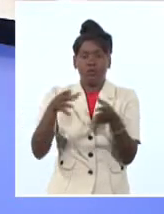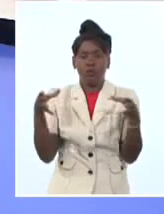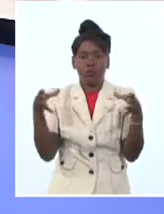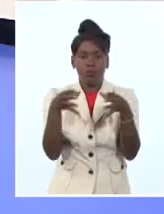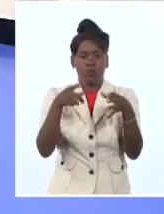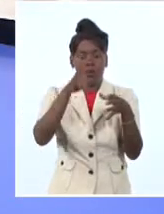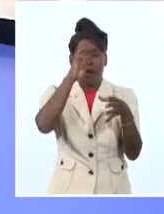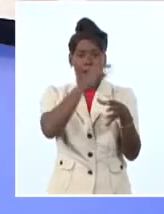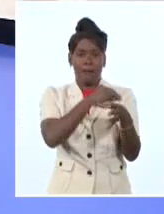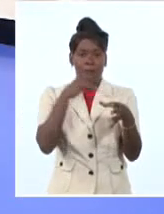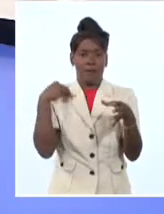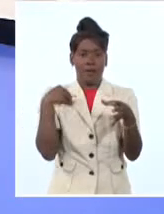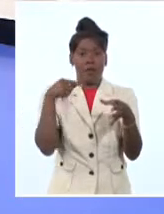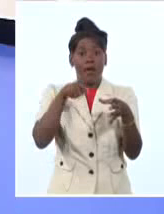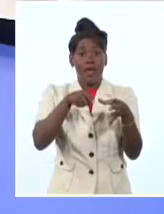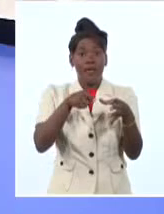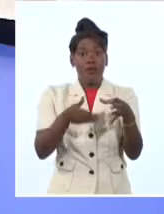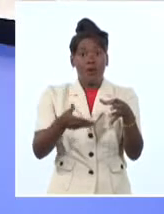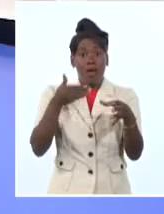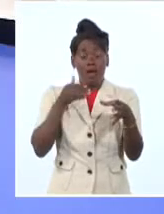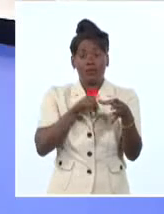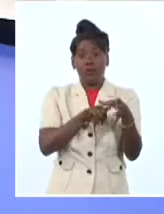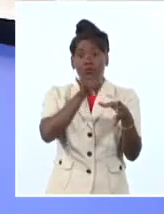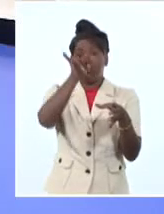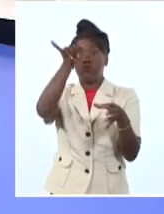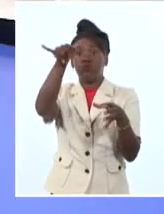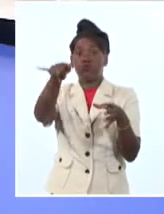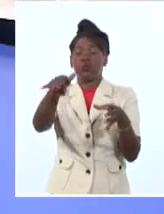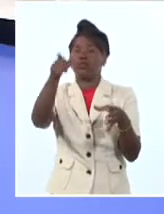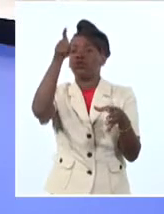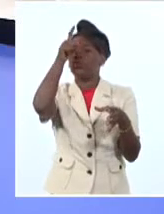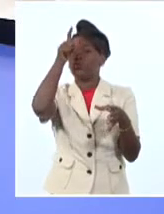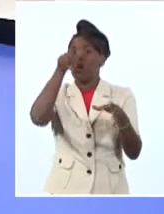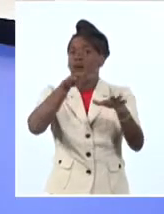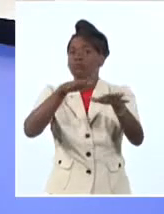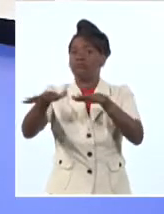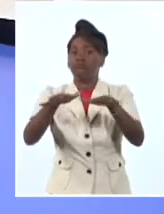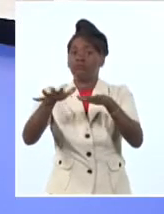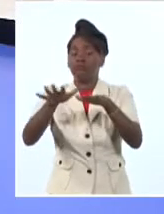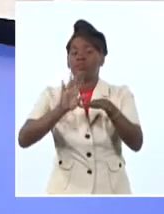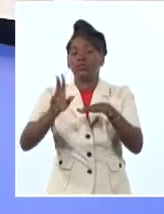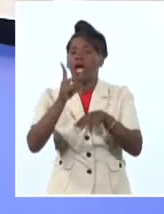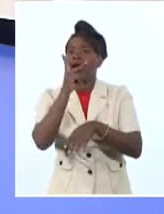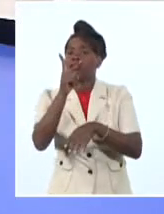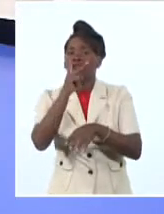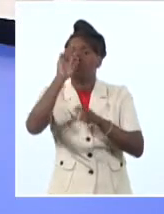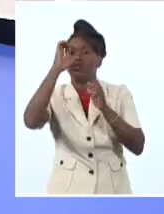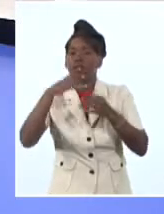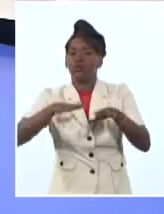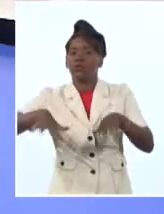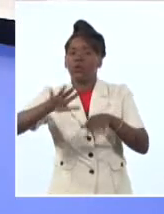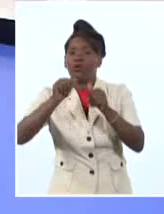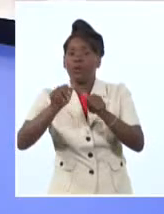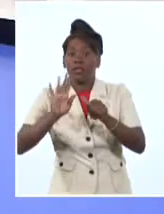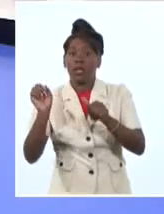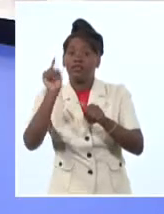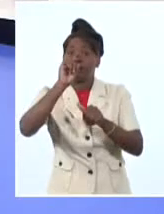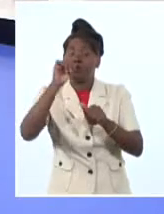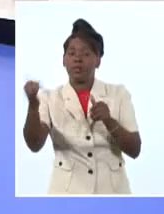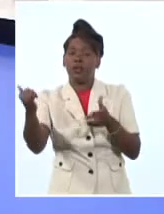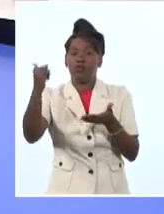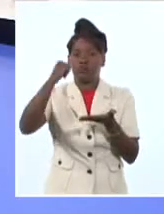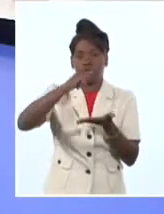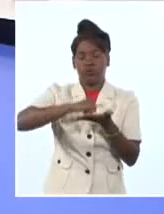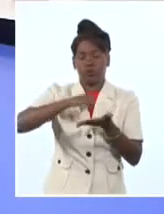en la hermana nación de Turquía Pepe tras el terremoto del pasado seis de febrero y como bien decías a su llegada a los 32